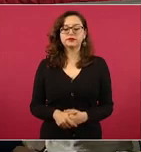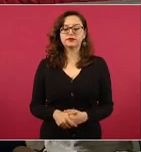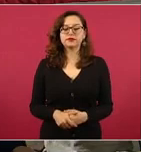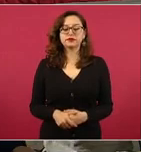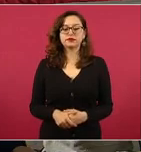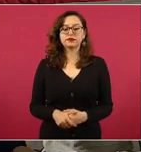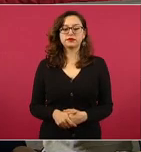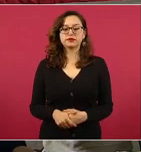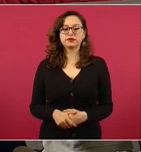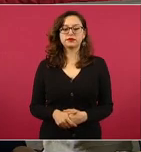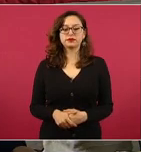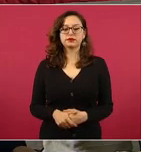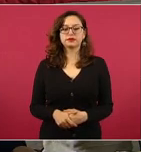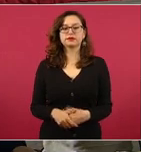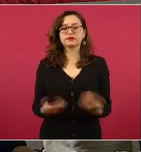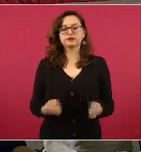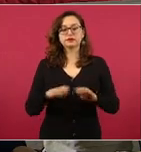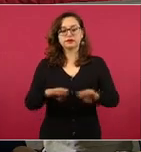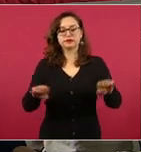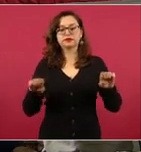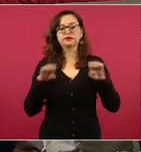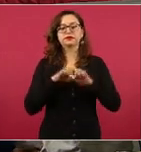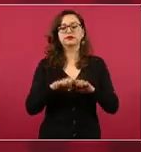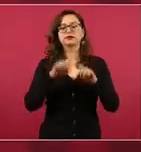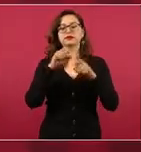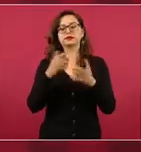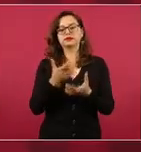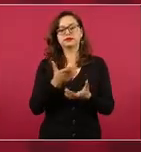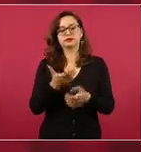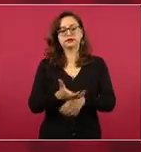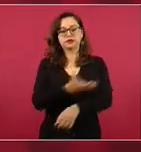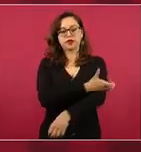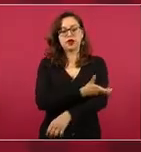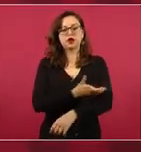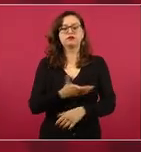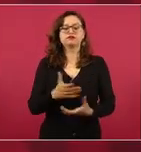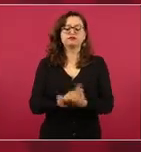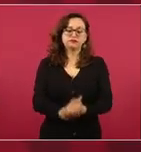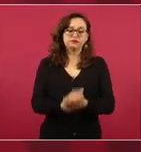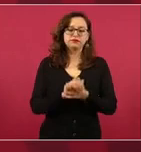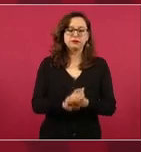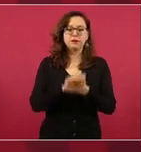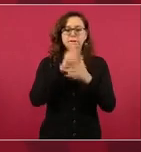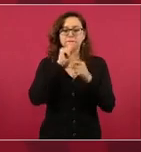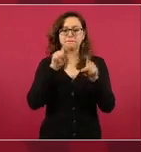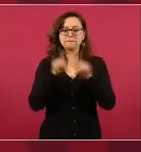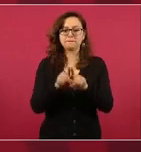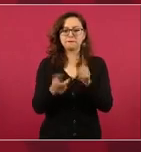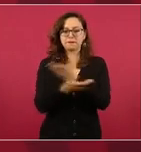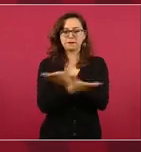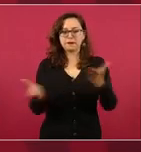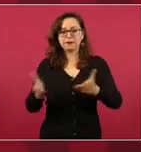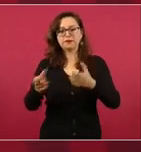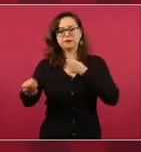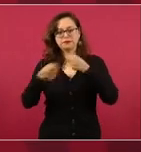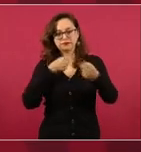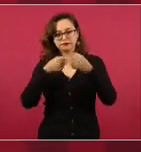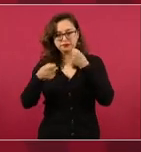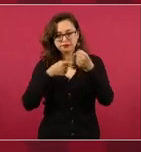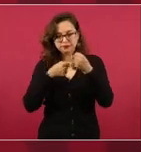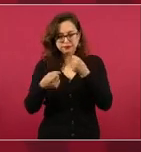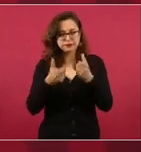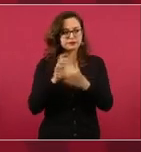Saludo a los compañeros del gabinete, a los compañeros de medios de comunicación y a quienes nos siguen desde sus casas. Vamos a presentar